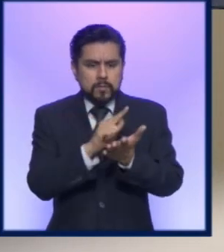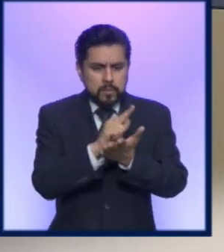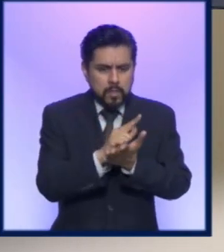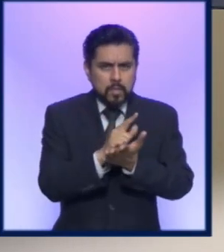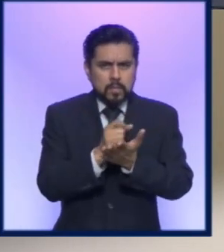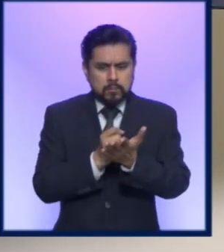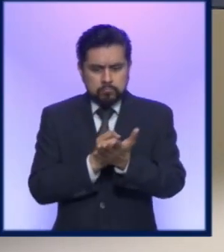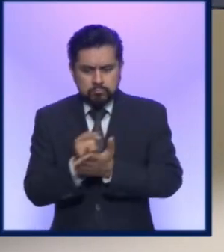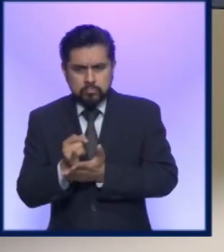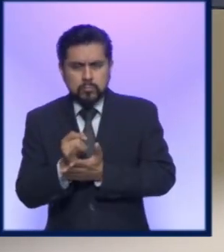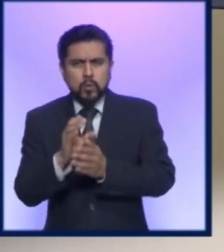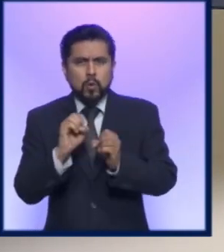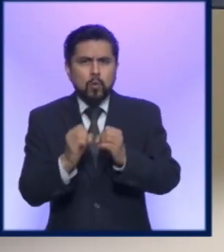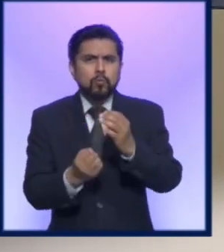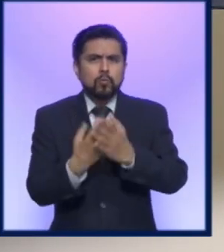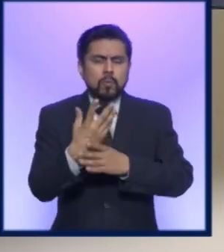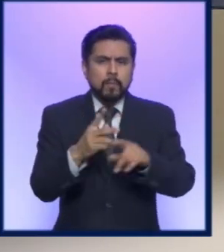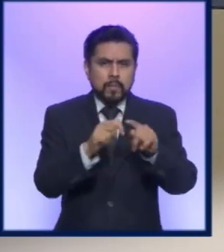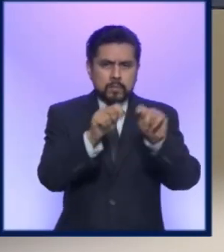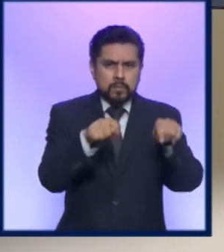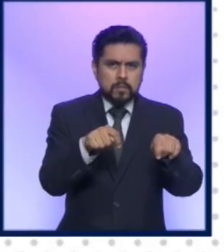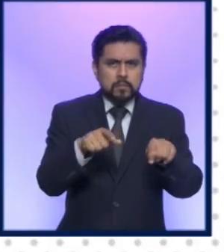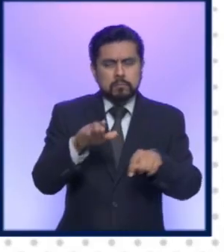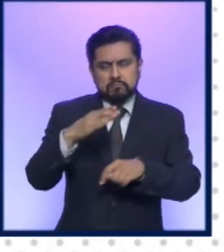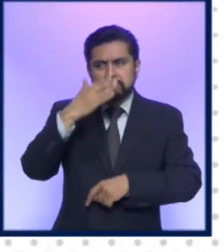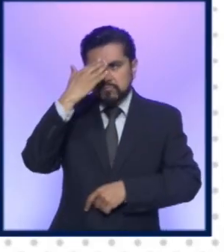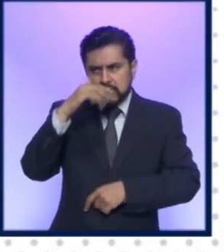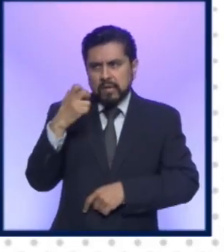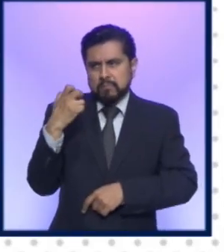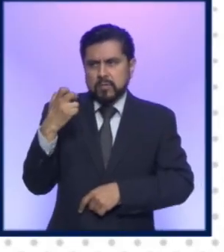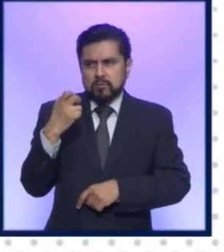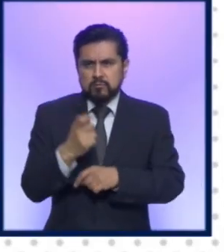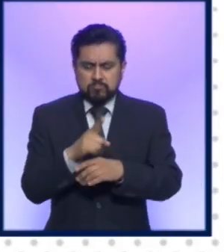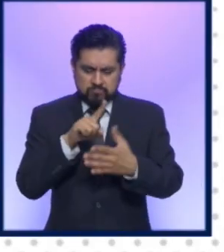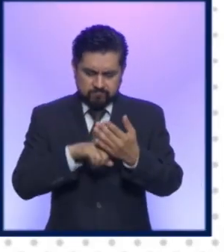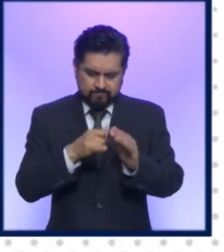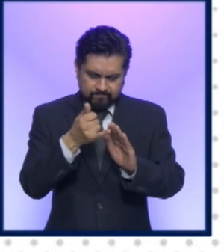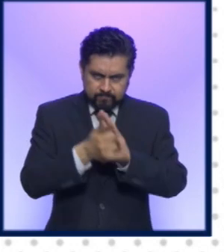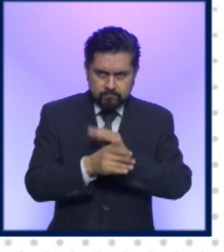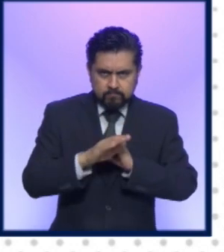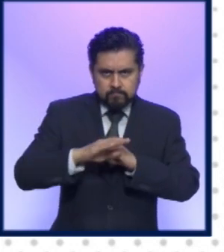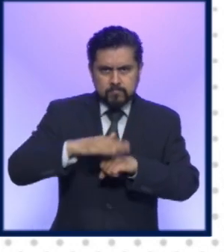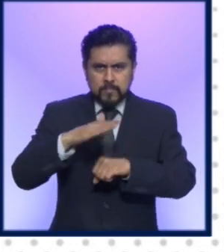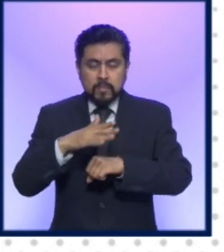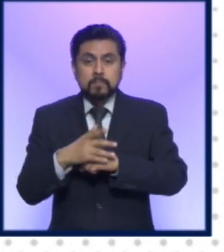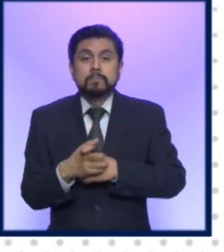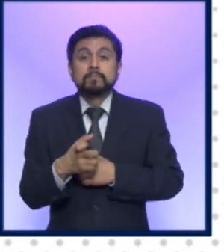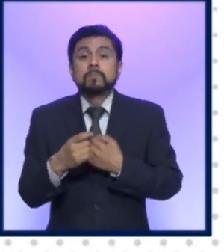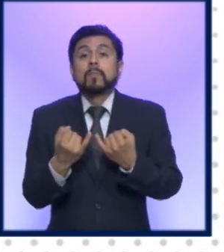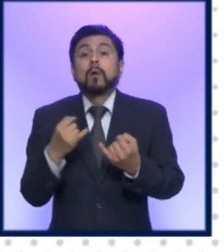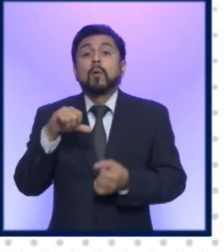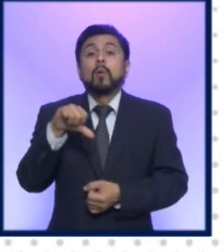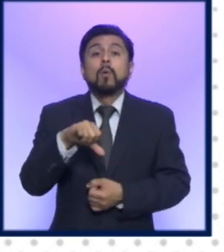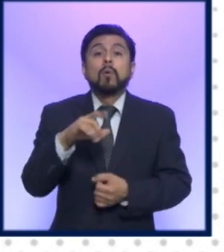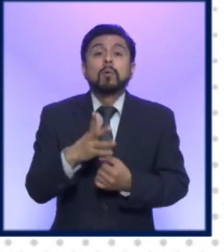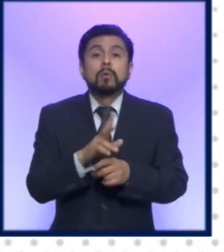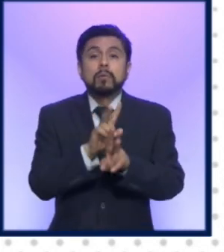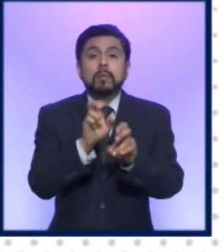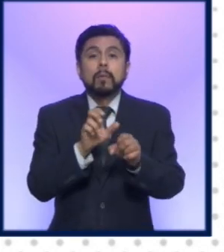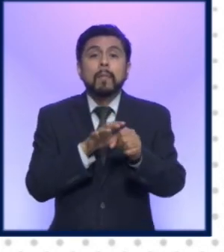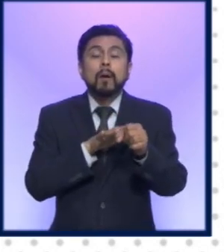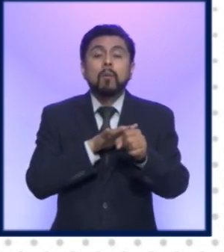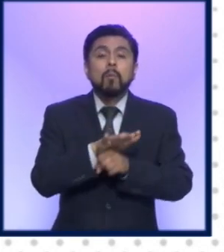tanto conocen muy bien los contenidos de estas y toca en esta ocasión hablar de un criterio relevante que está